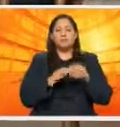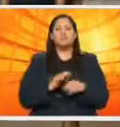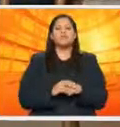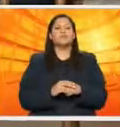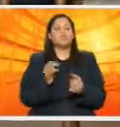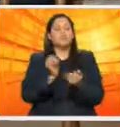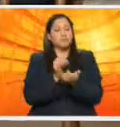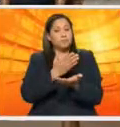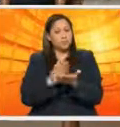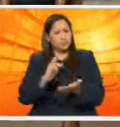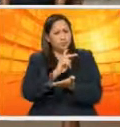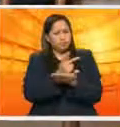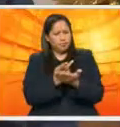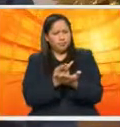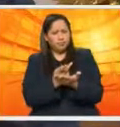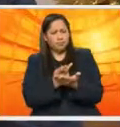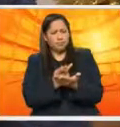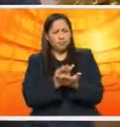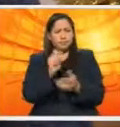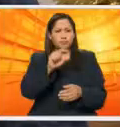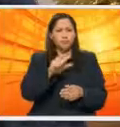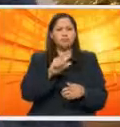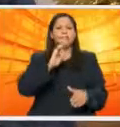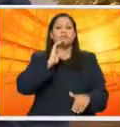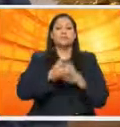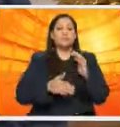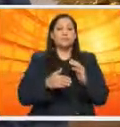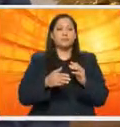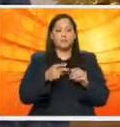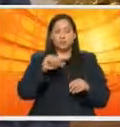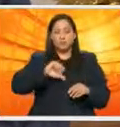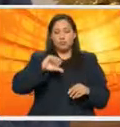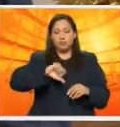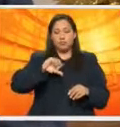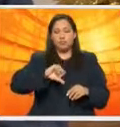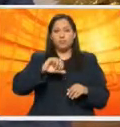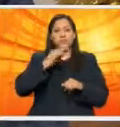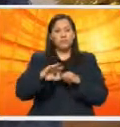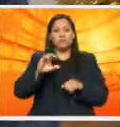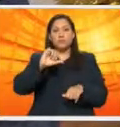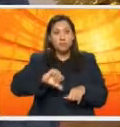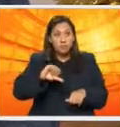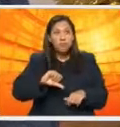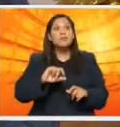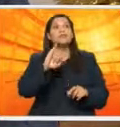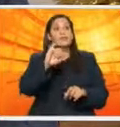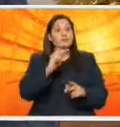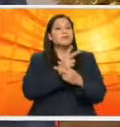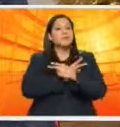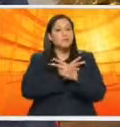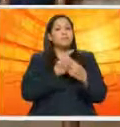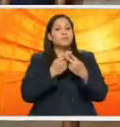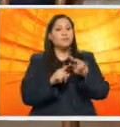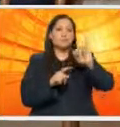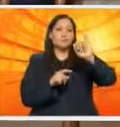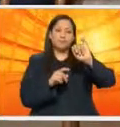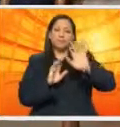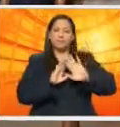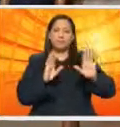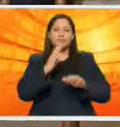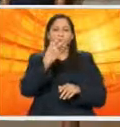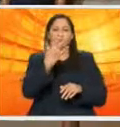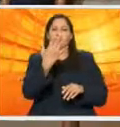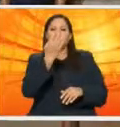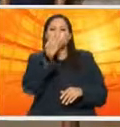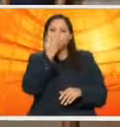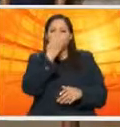cierto, el programa como tal concluye este día. Hoy termina. Hoy. Porque ya también salieron de vacaciones. Así es, ¿no? Incluso hay como 4 o